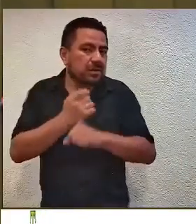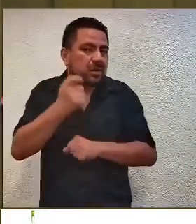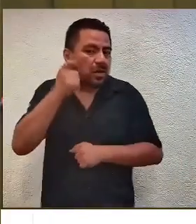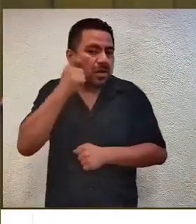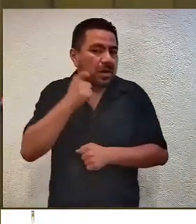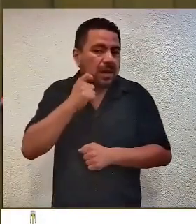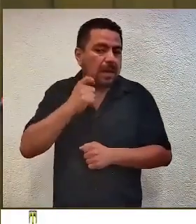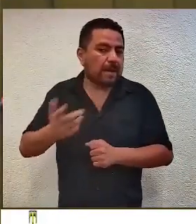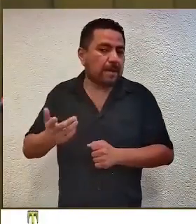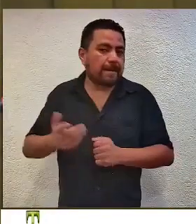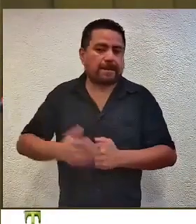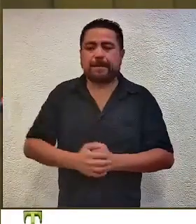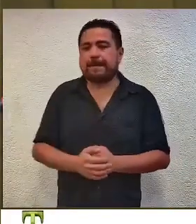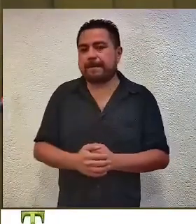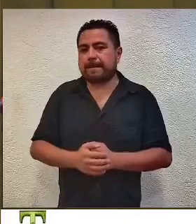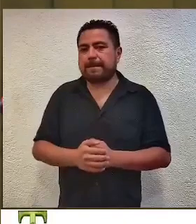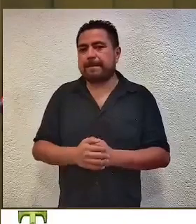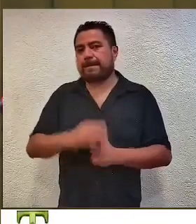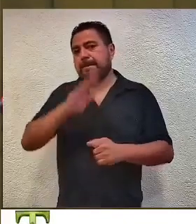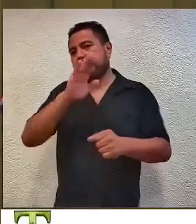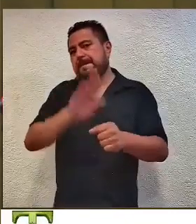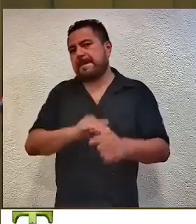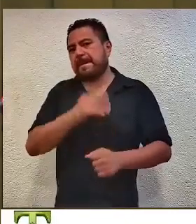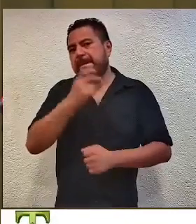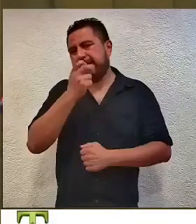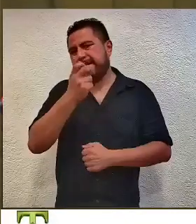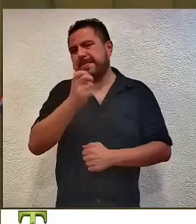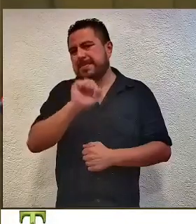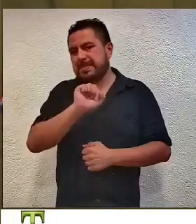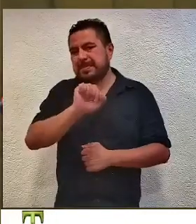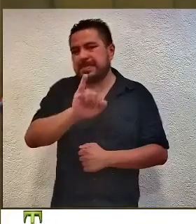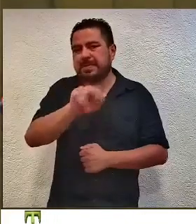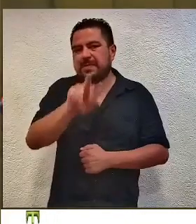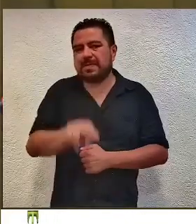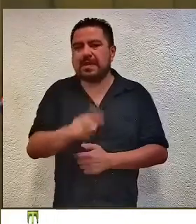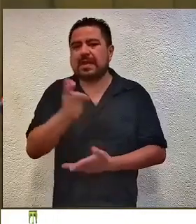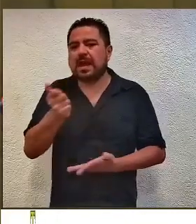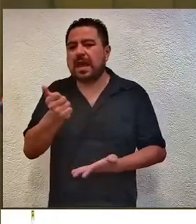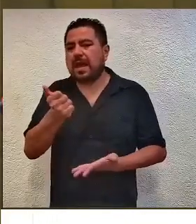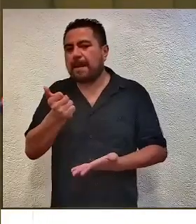Guerrero. Por lo tanto, efectivamente, la propuesta